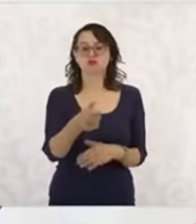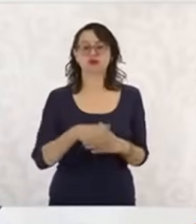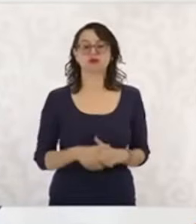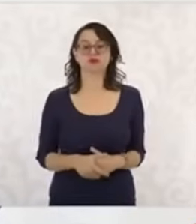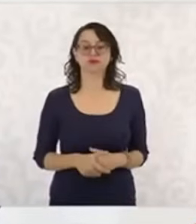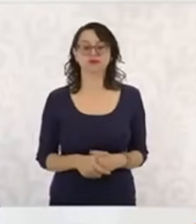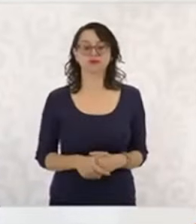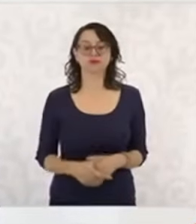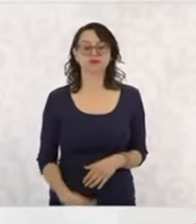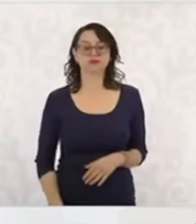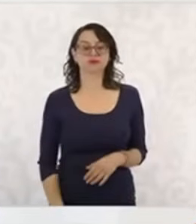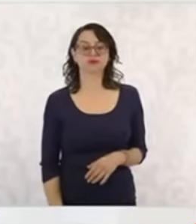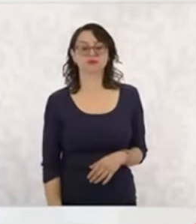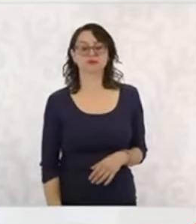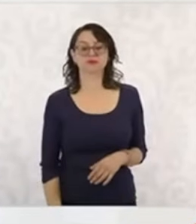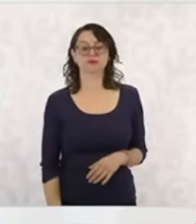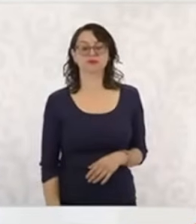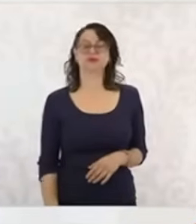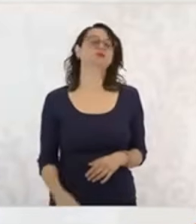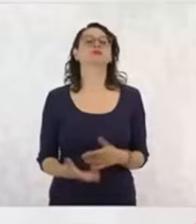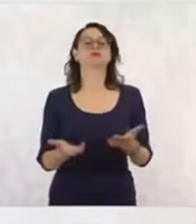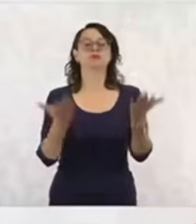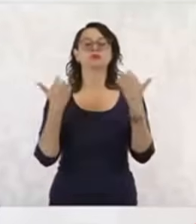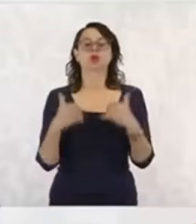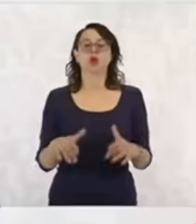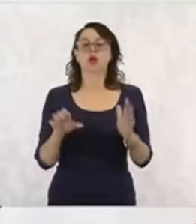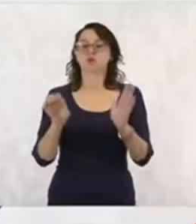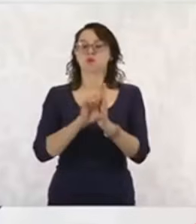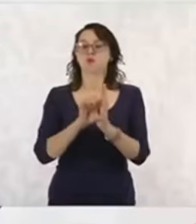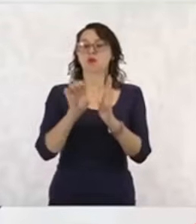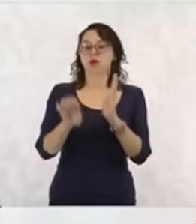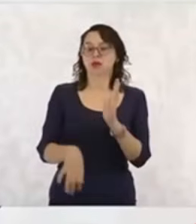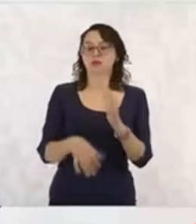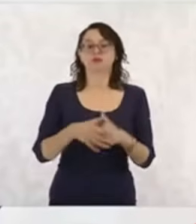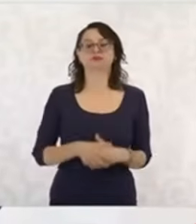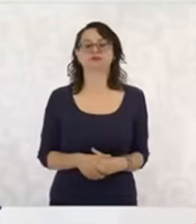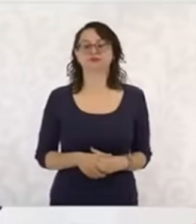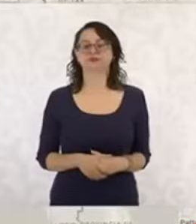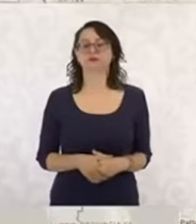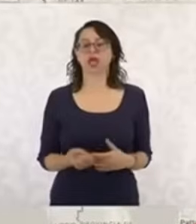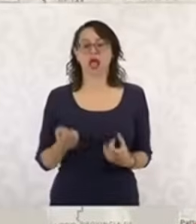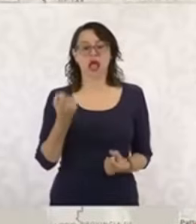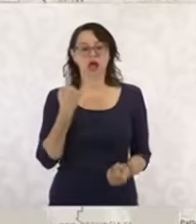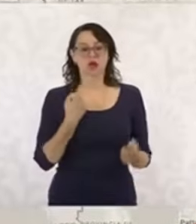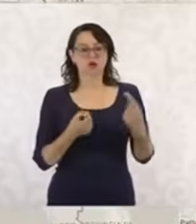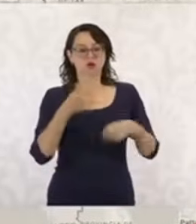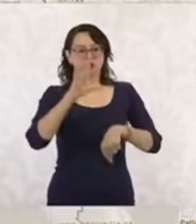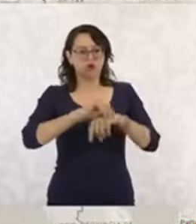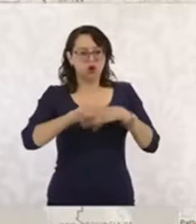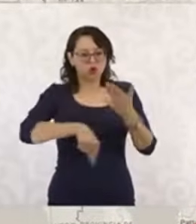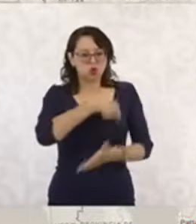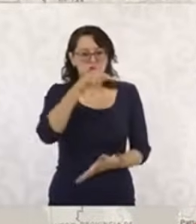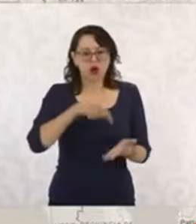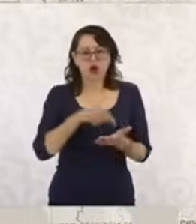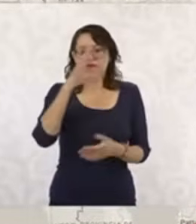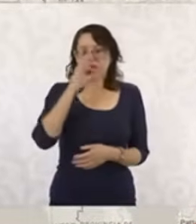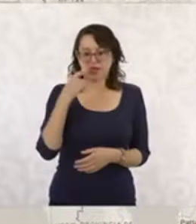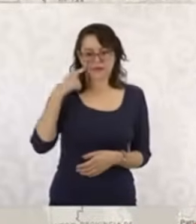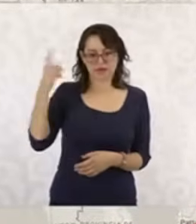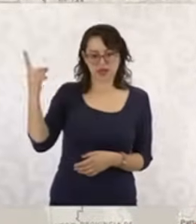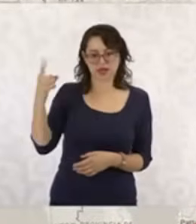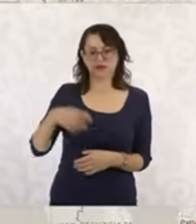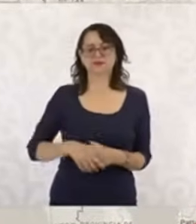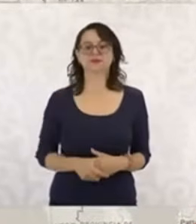aquí tenemos un primer ejemplo. Tenemos títulos que tienen inconsistencia en su ubicación. Todos